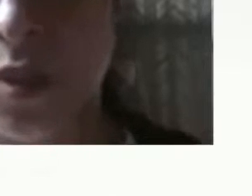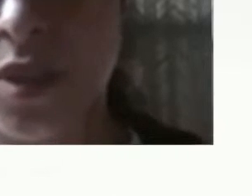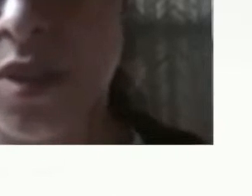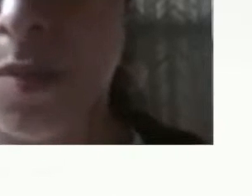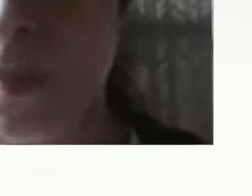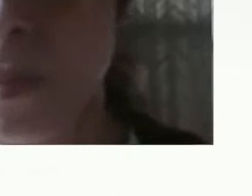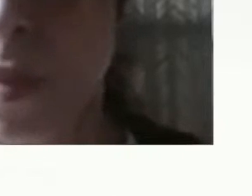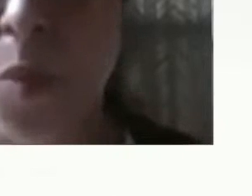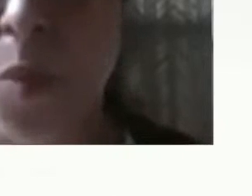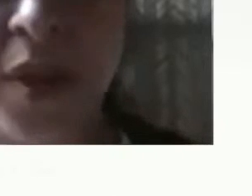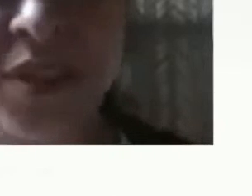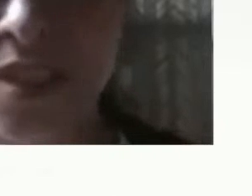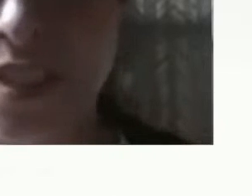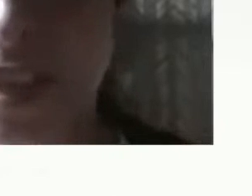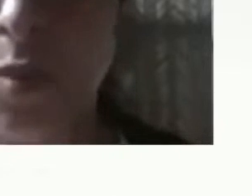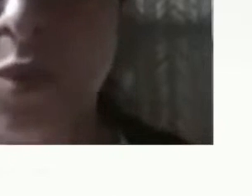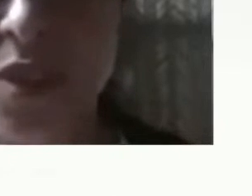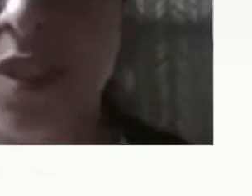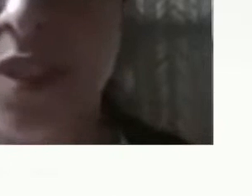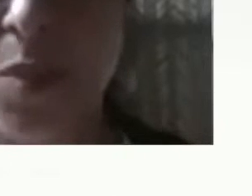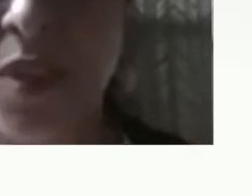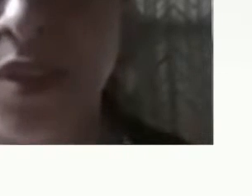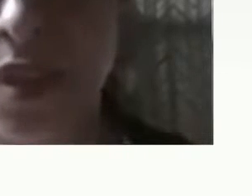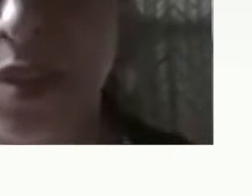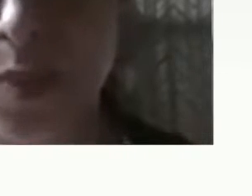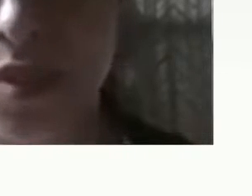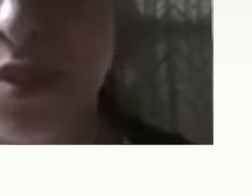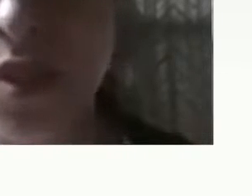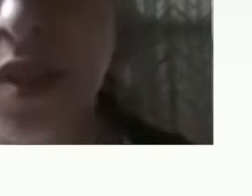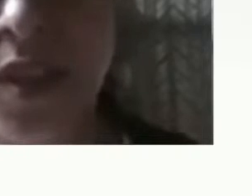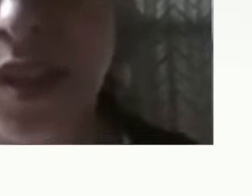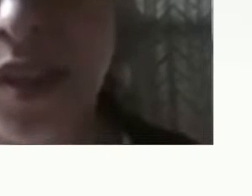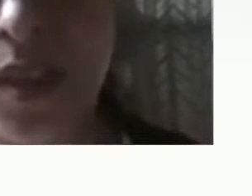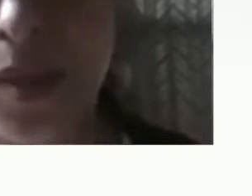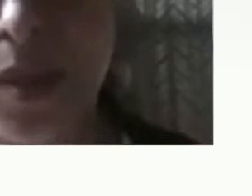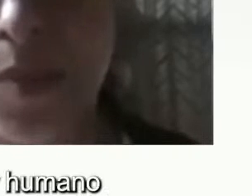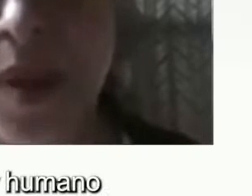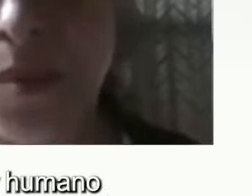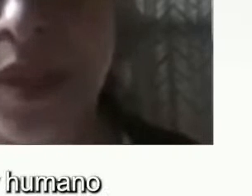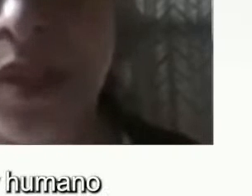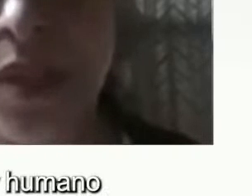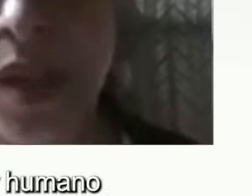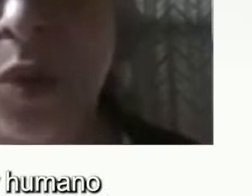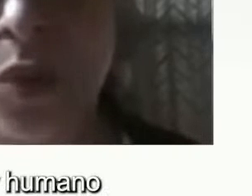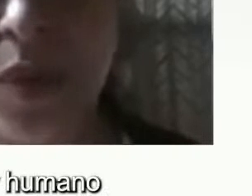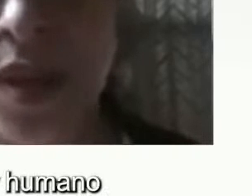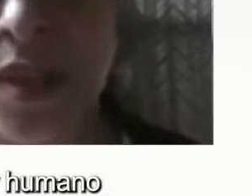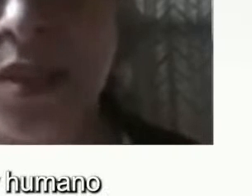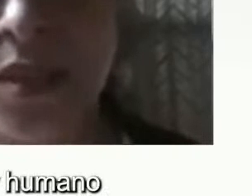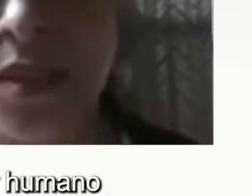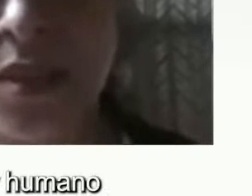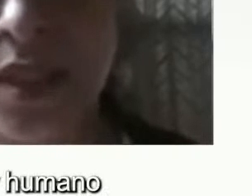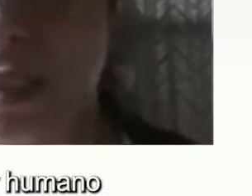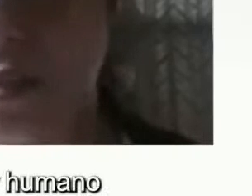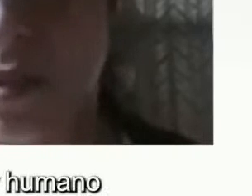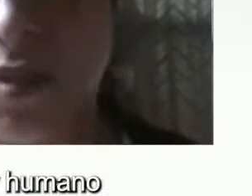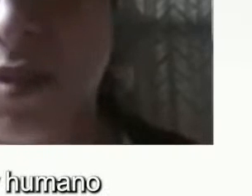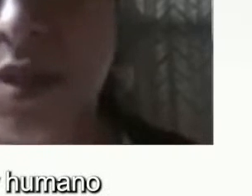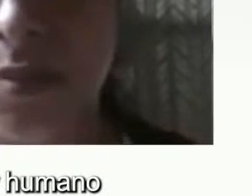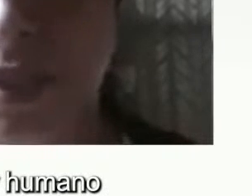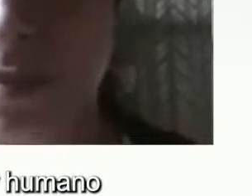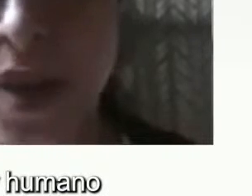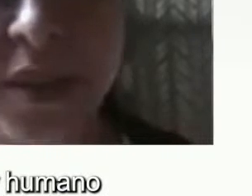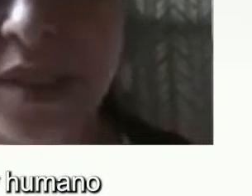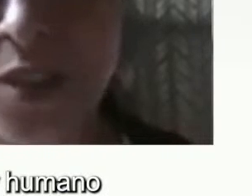expresarnos. Entonces, como humanos necesitamos ese tipo de expresión y para mí la cultura es eso,